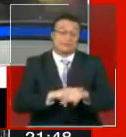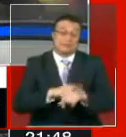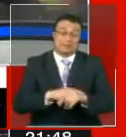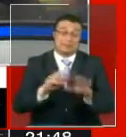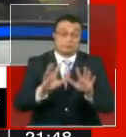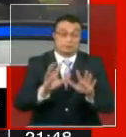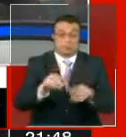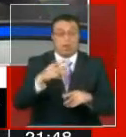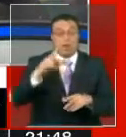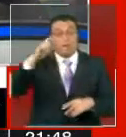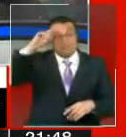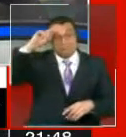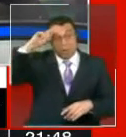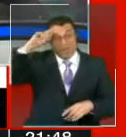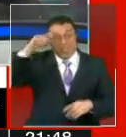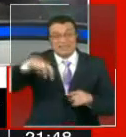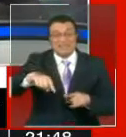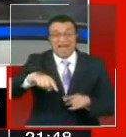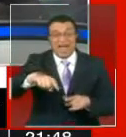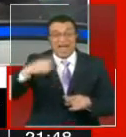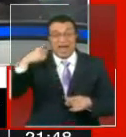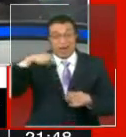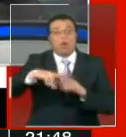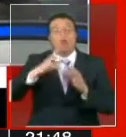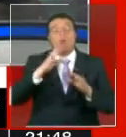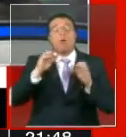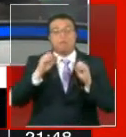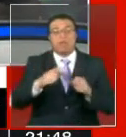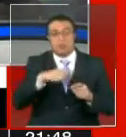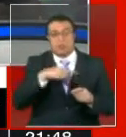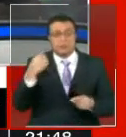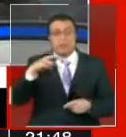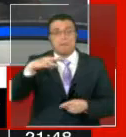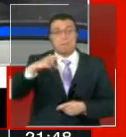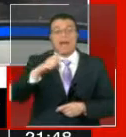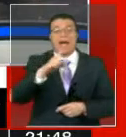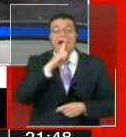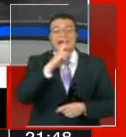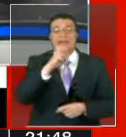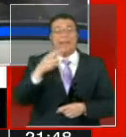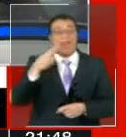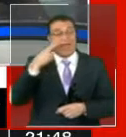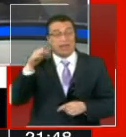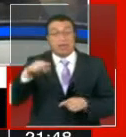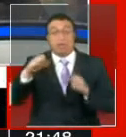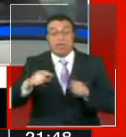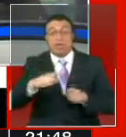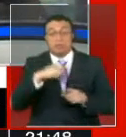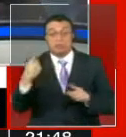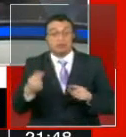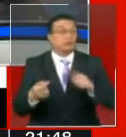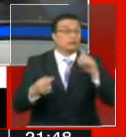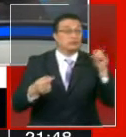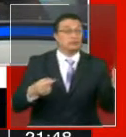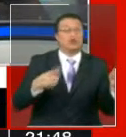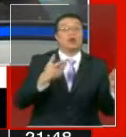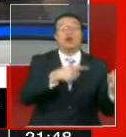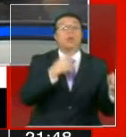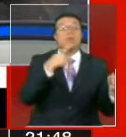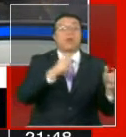En el caso de Providencia, sí. ¿Por qué usted cree que perfectamente podría perder Matthei frente a la actual alcaldesa Josefa Errázuriz?